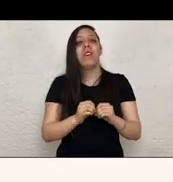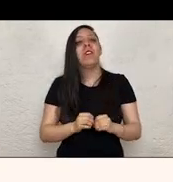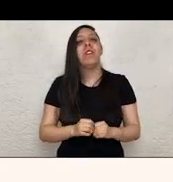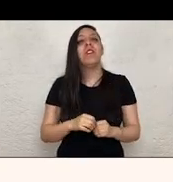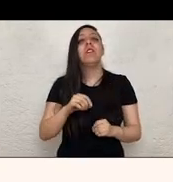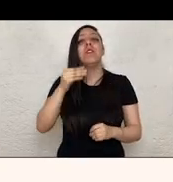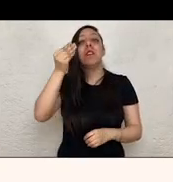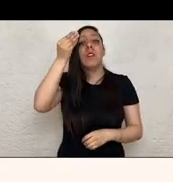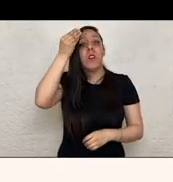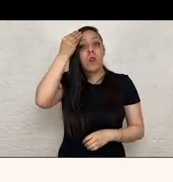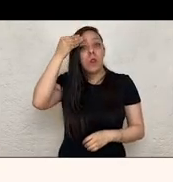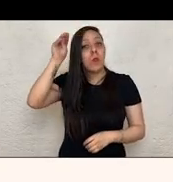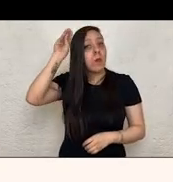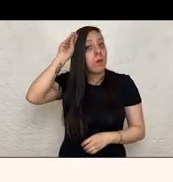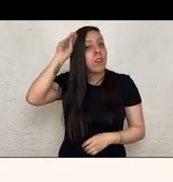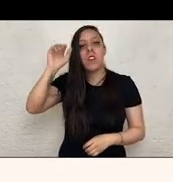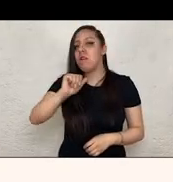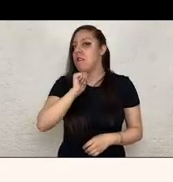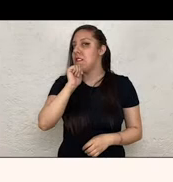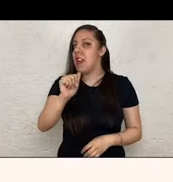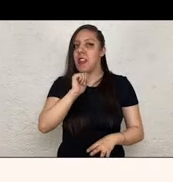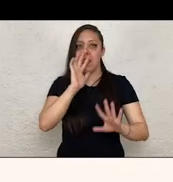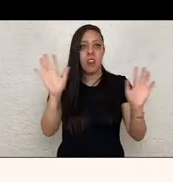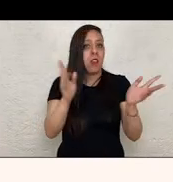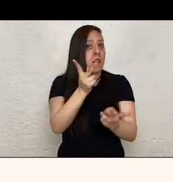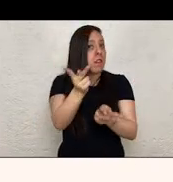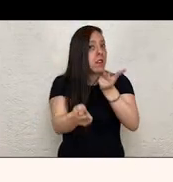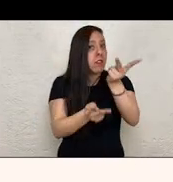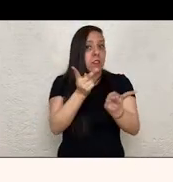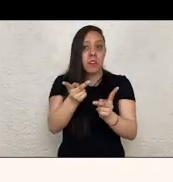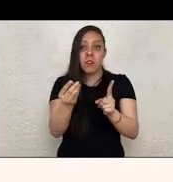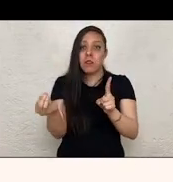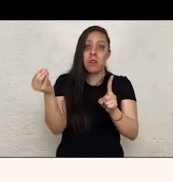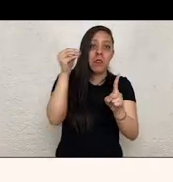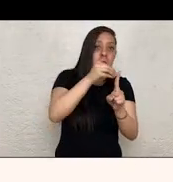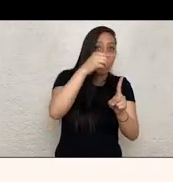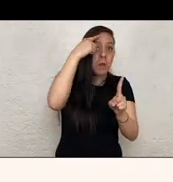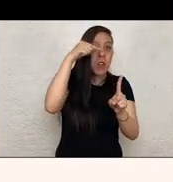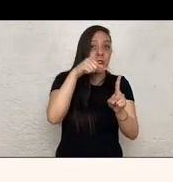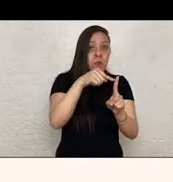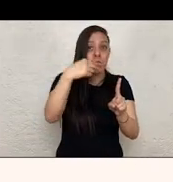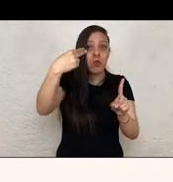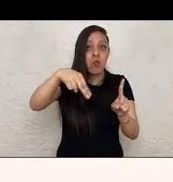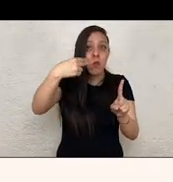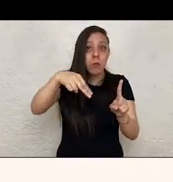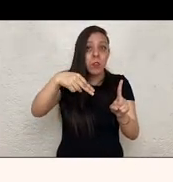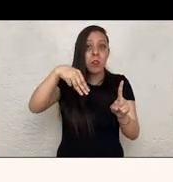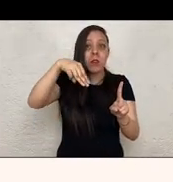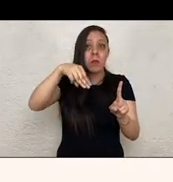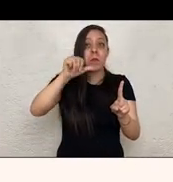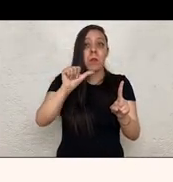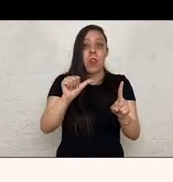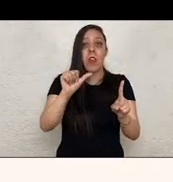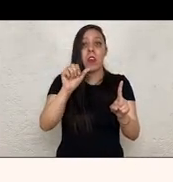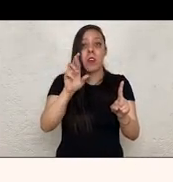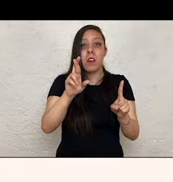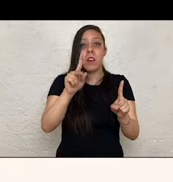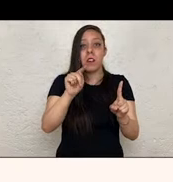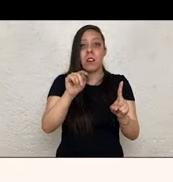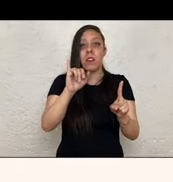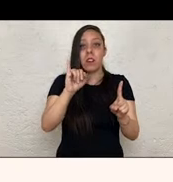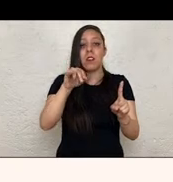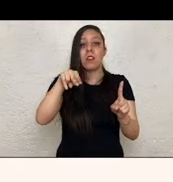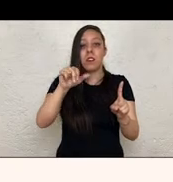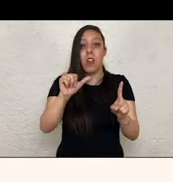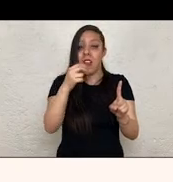sin conversación. Entonces le dieron a ella el nombre Marina, el nombre español Marina. Pero los nahuas no tenían